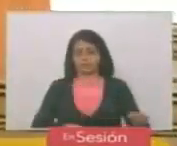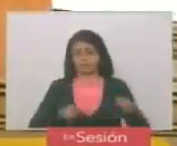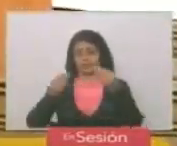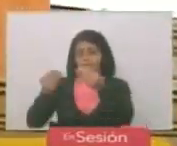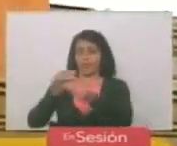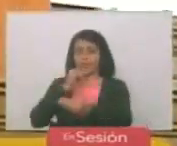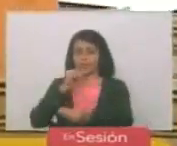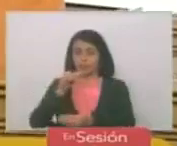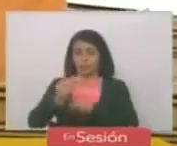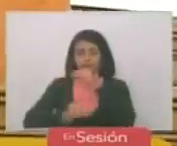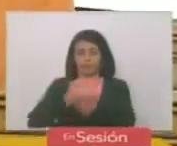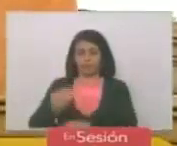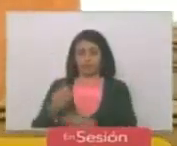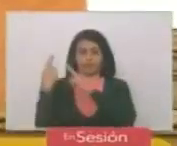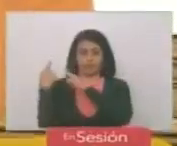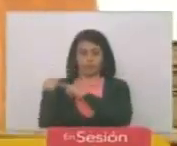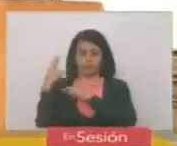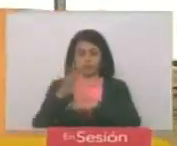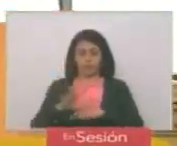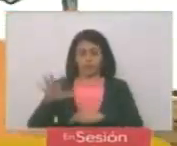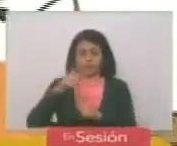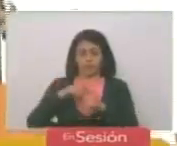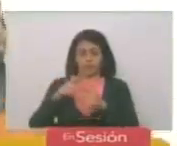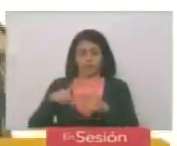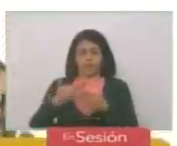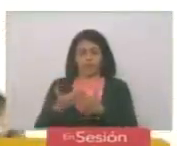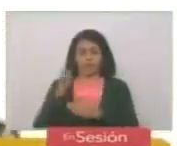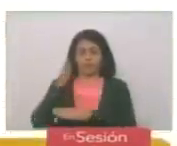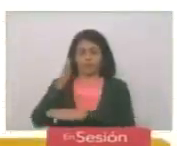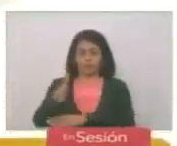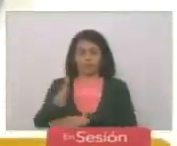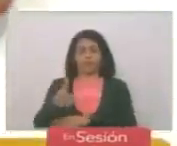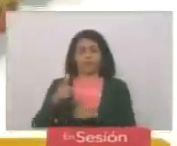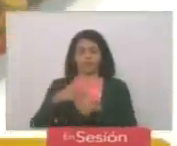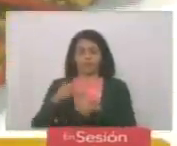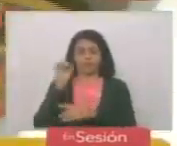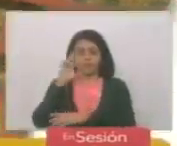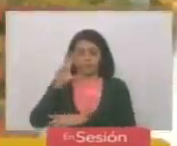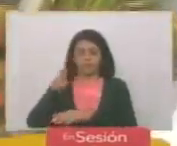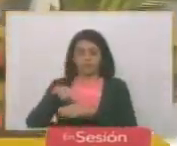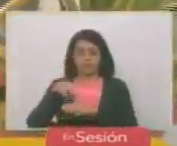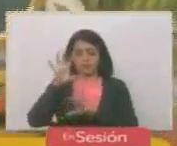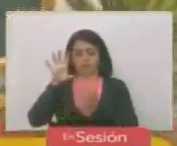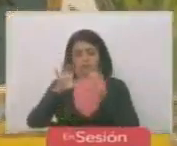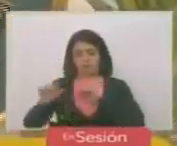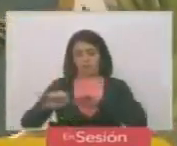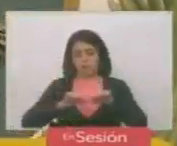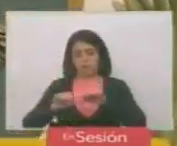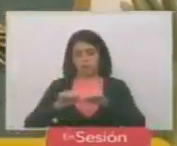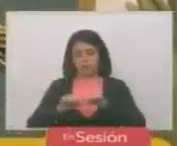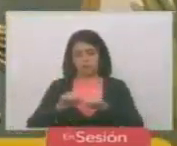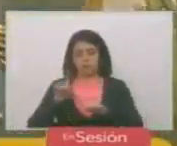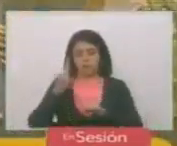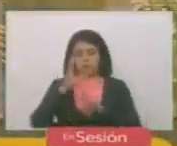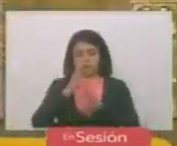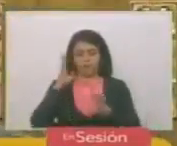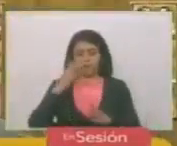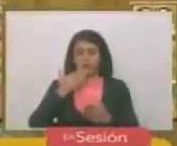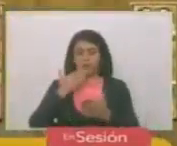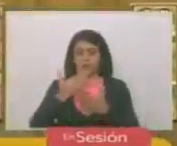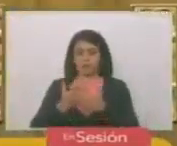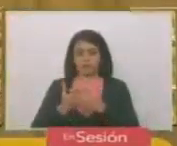informe ejecutivo de la delegación venezolana ante la instancia de la red parlamentaria del Movimiento de Países No Alineados.